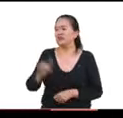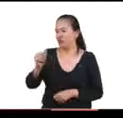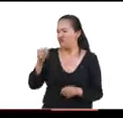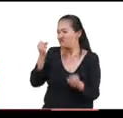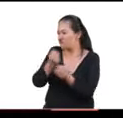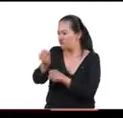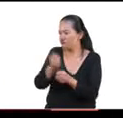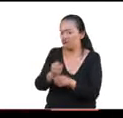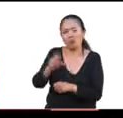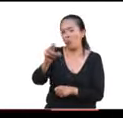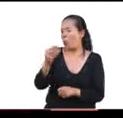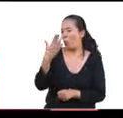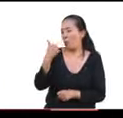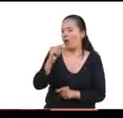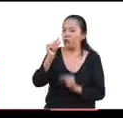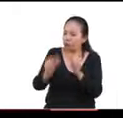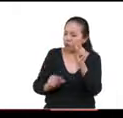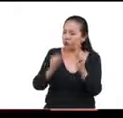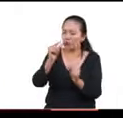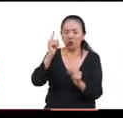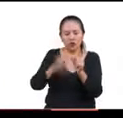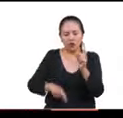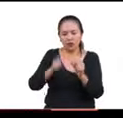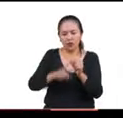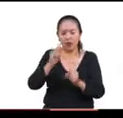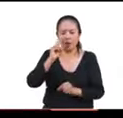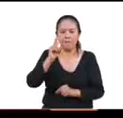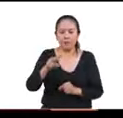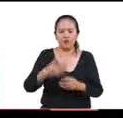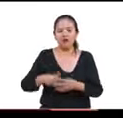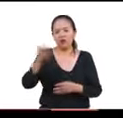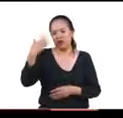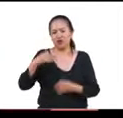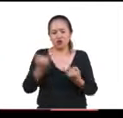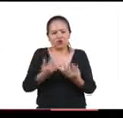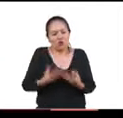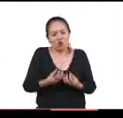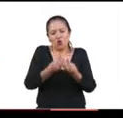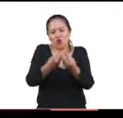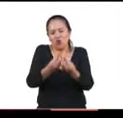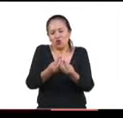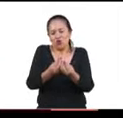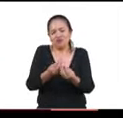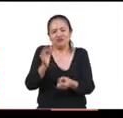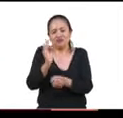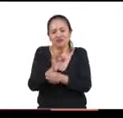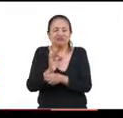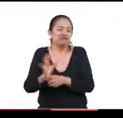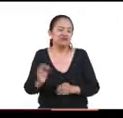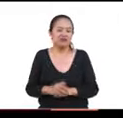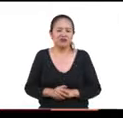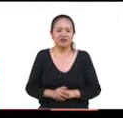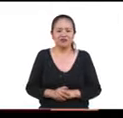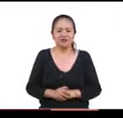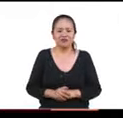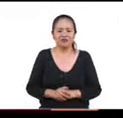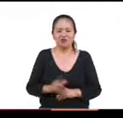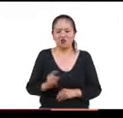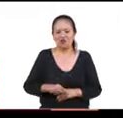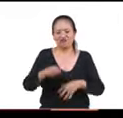la violencia, se ha ido erradicando. Creo que se ha dado cuenta que también nosotras vamos con ellas en el contingente. Entonces, fue